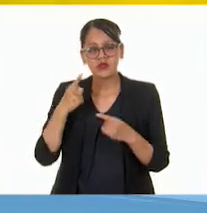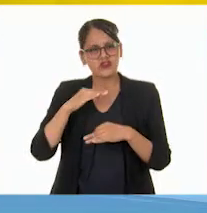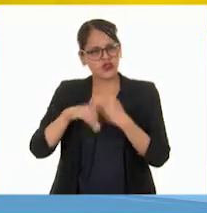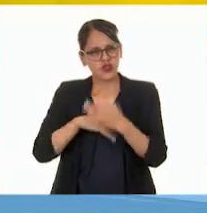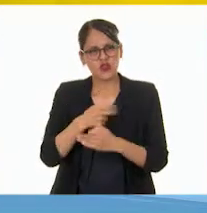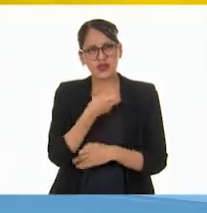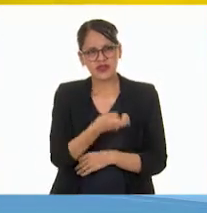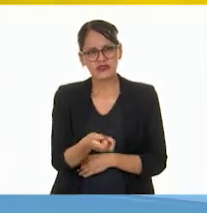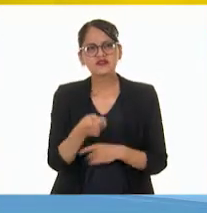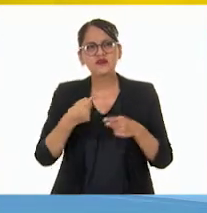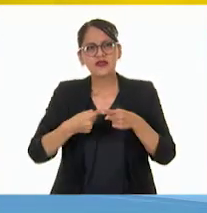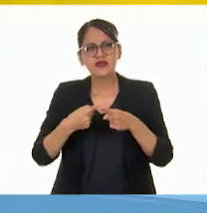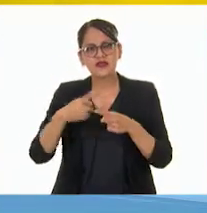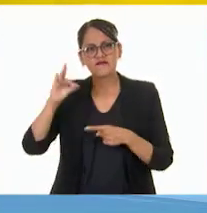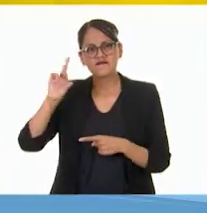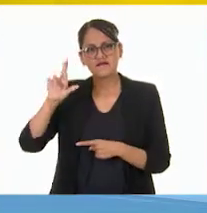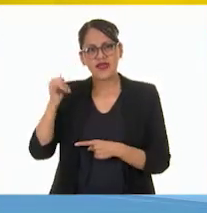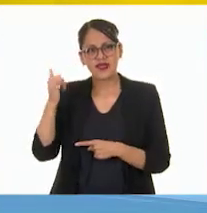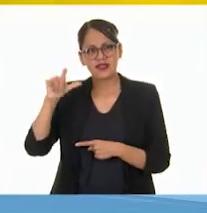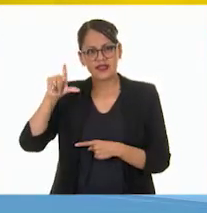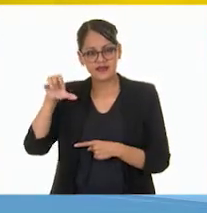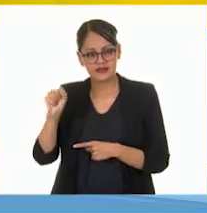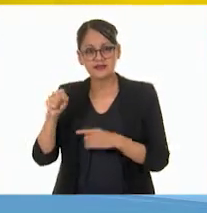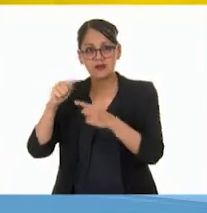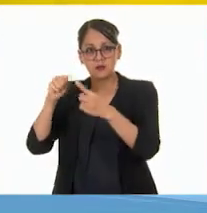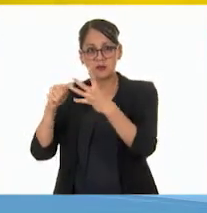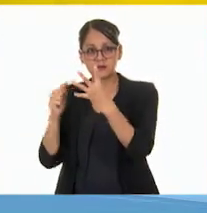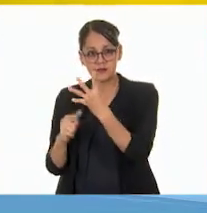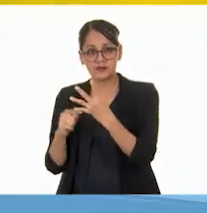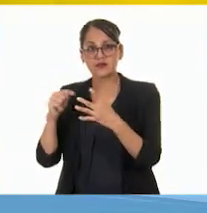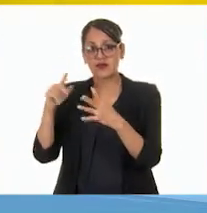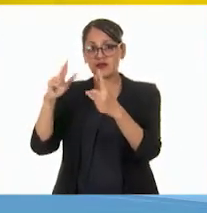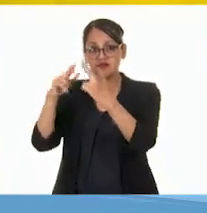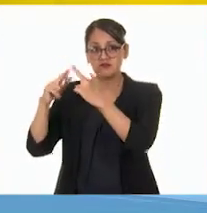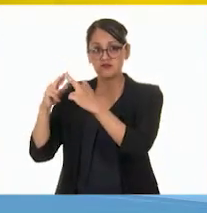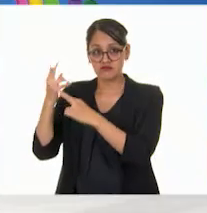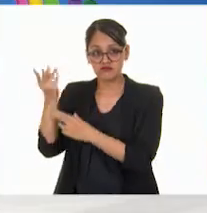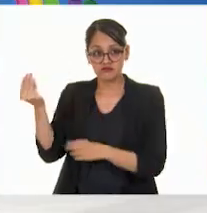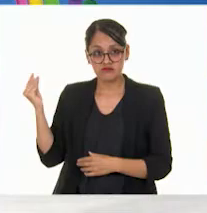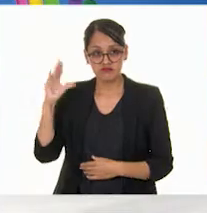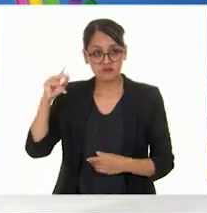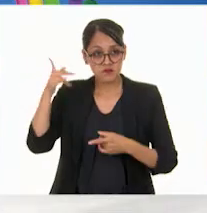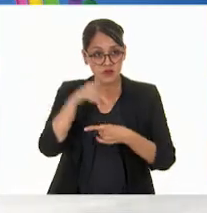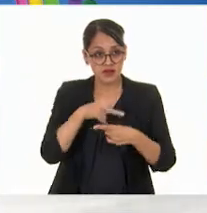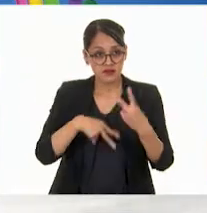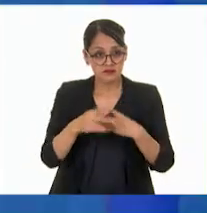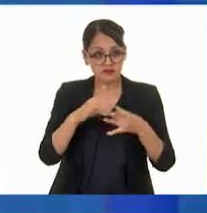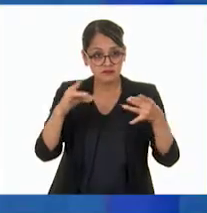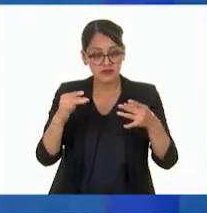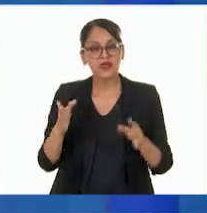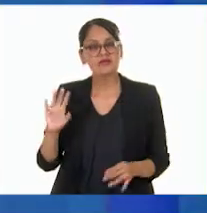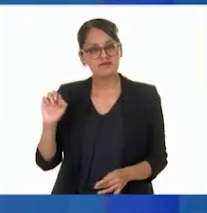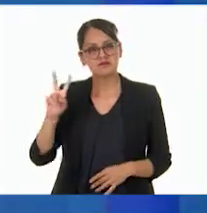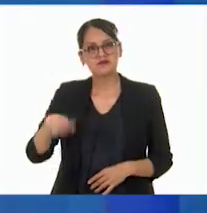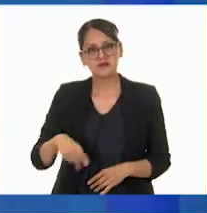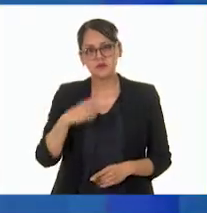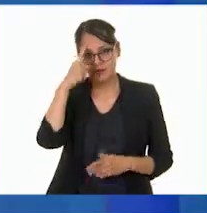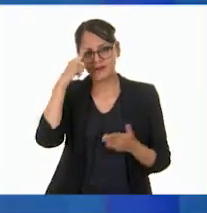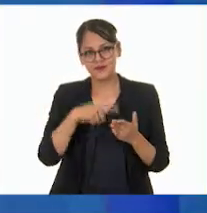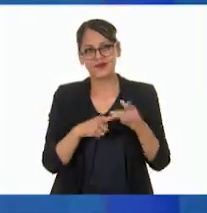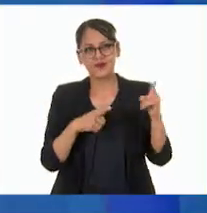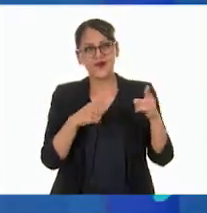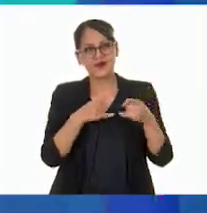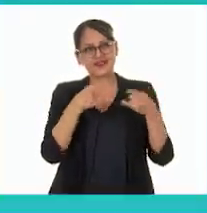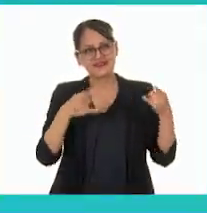muy importante los frailes de las distintas órdenes religiosas, ¿es cierto? Así es. Veo que aprendiste